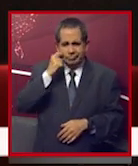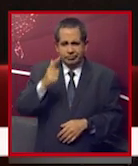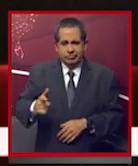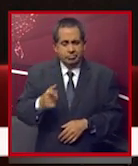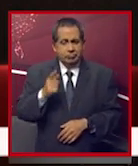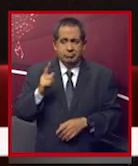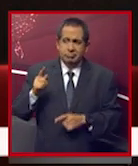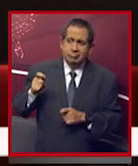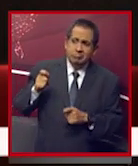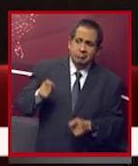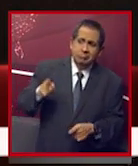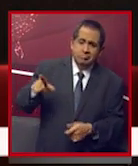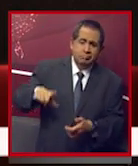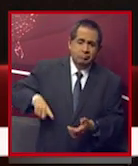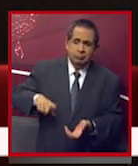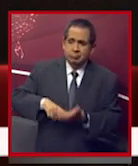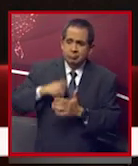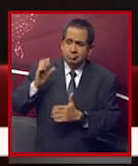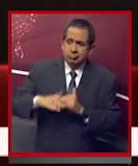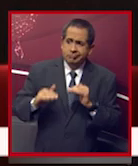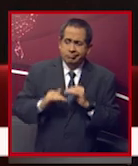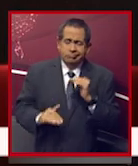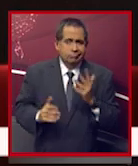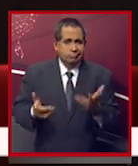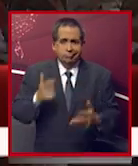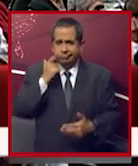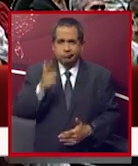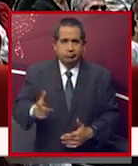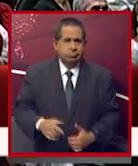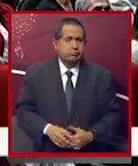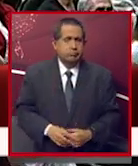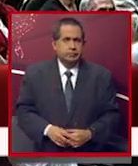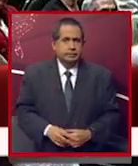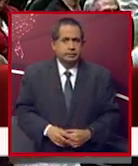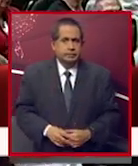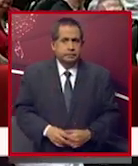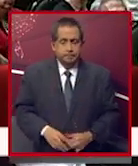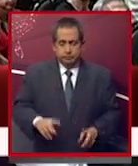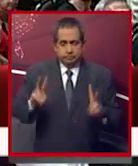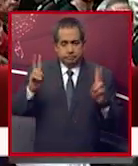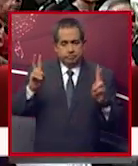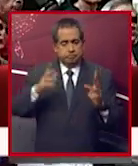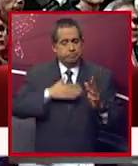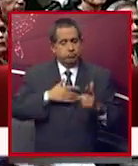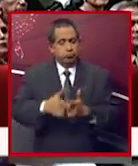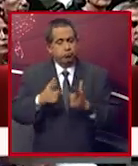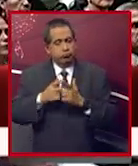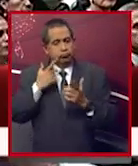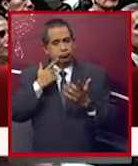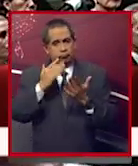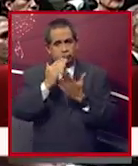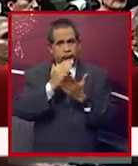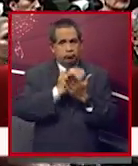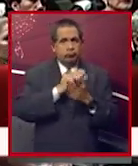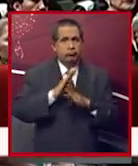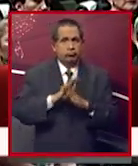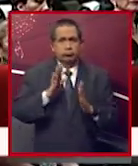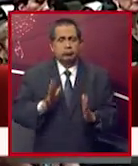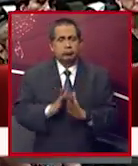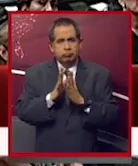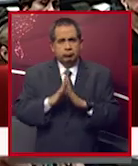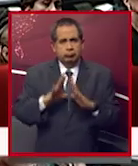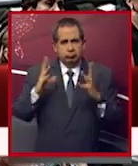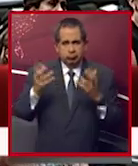deja el gobierno que concluye. Habló de temas de la agenda de su partido, como la participación